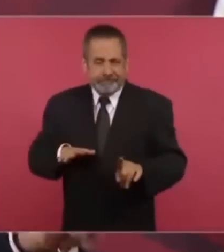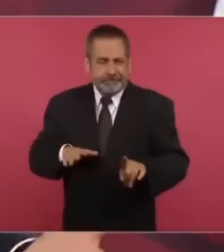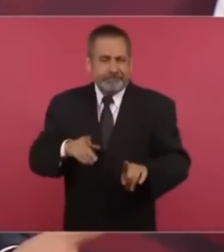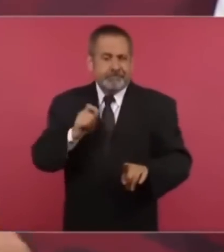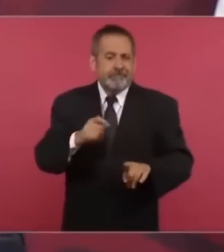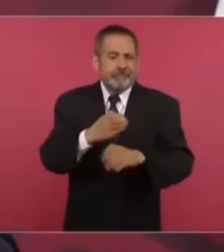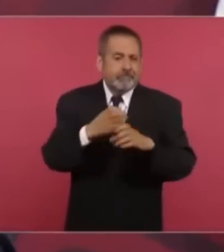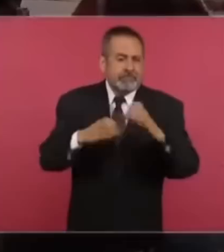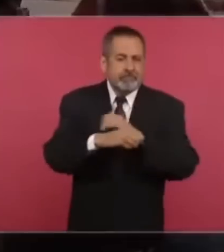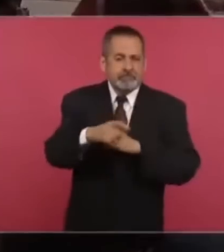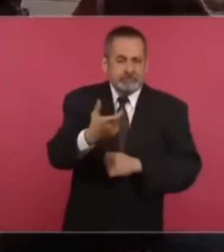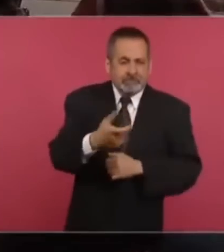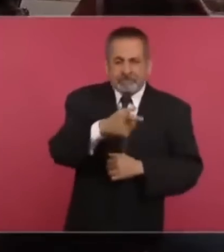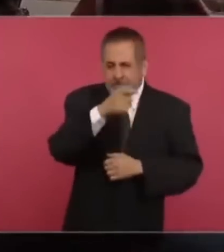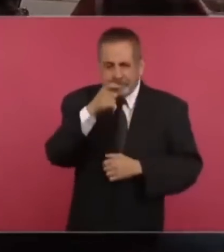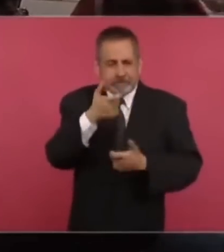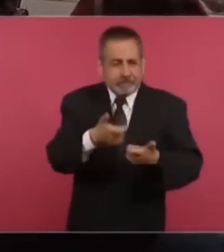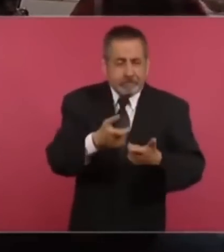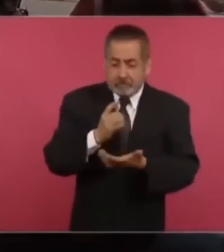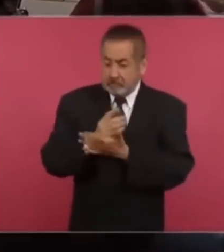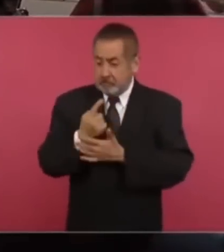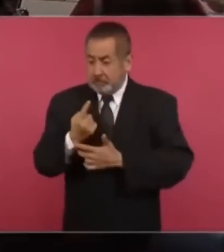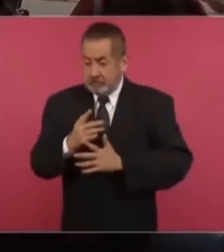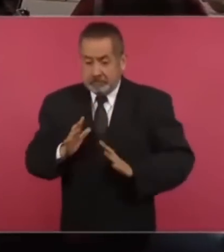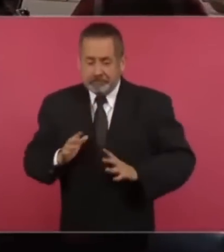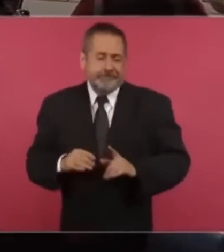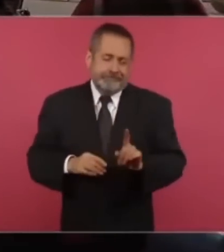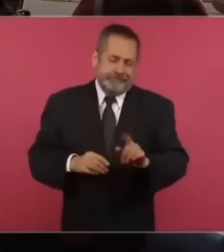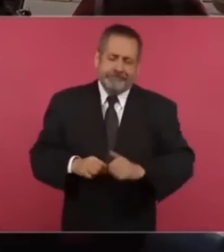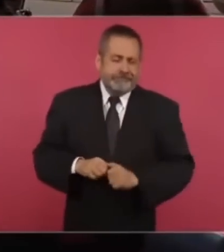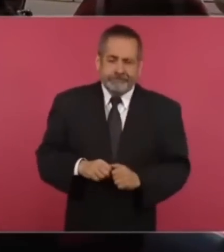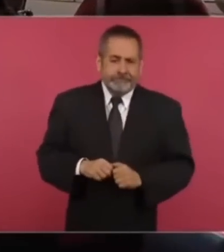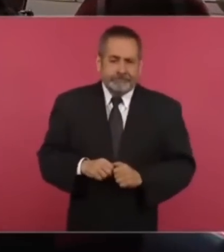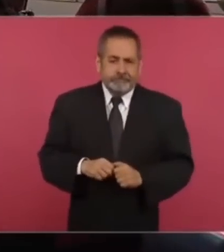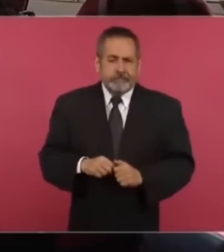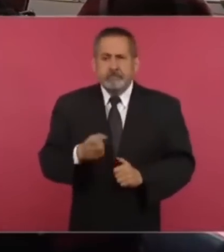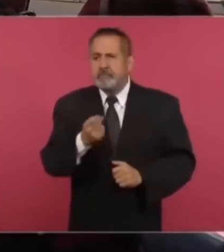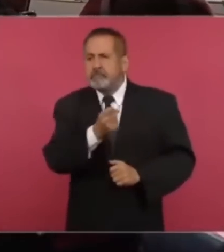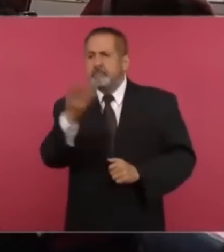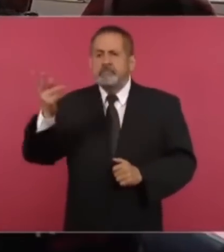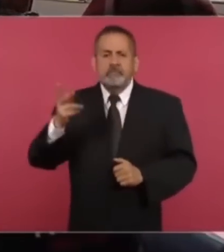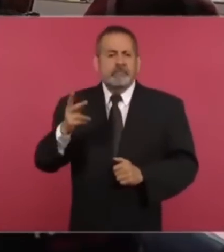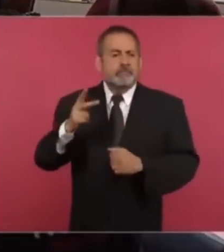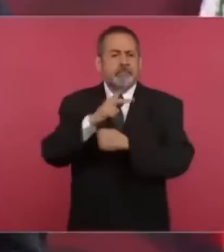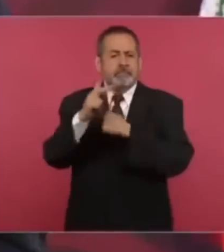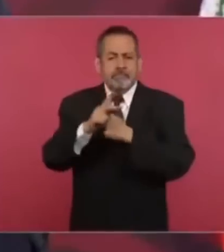¿Por qué la decadencia de los pueblos?